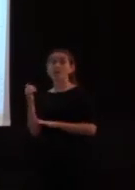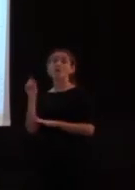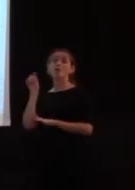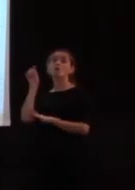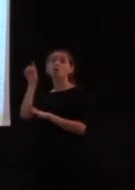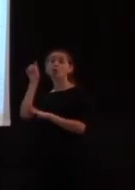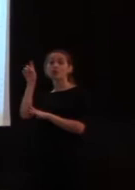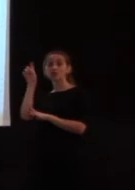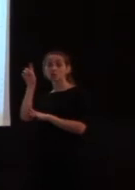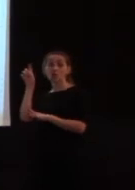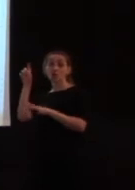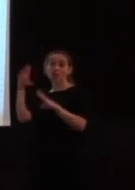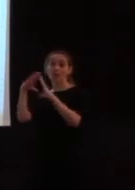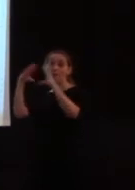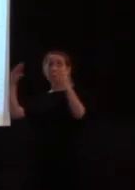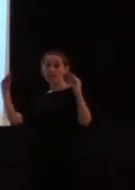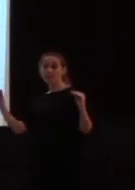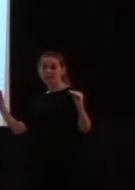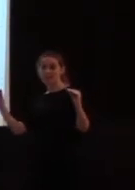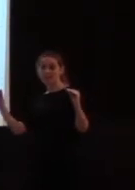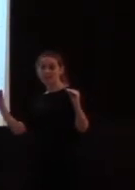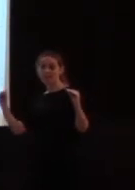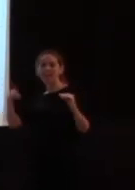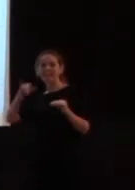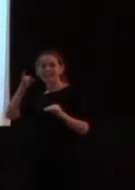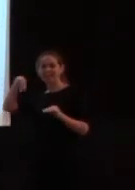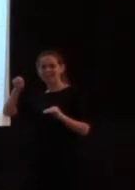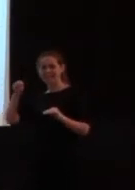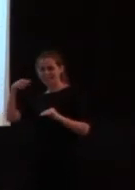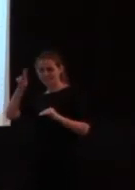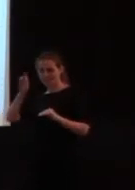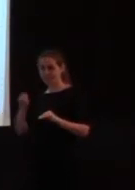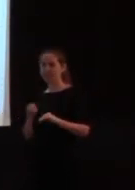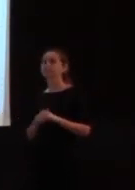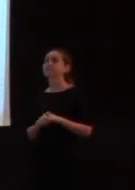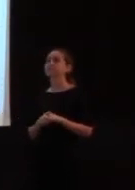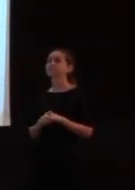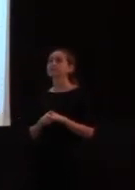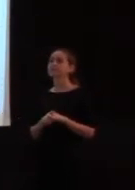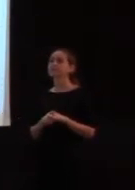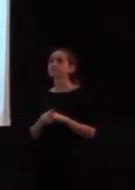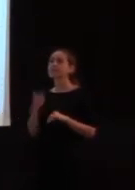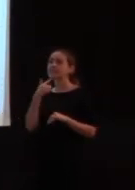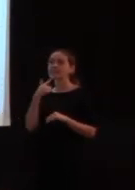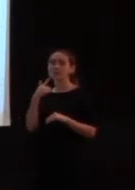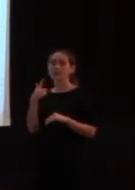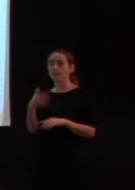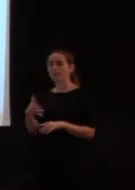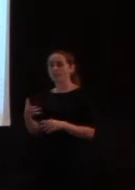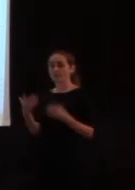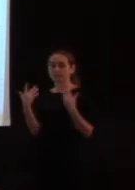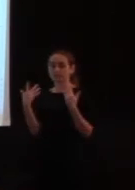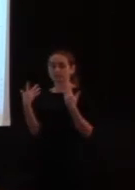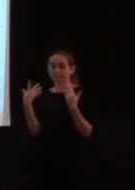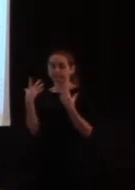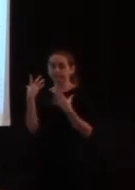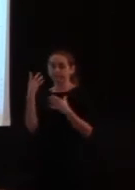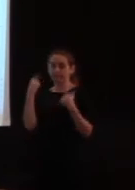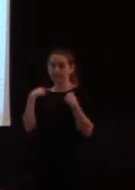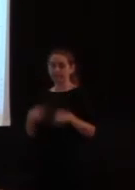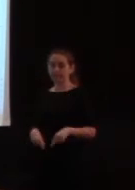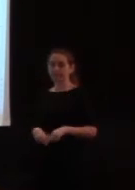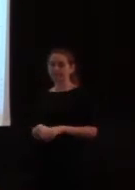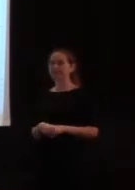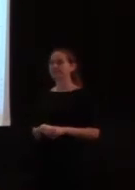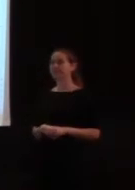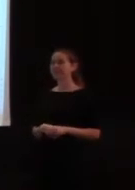es proponer unas prácticas y luego dice que fueron un fracaso, que a mí me reconfortó, porque muchas veces hacemos